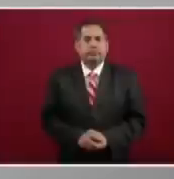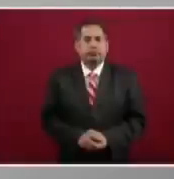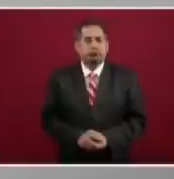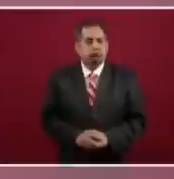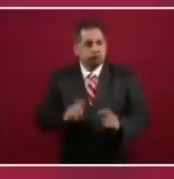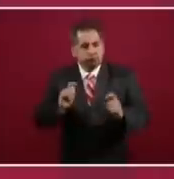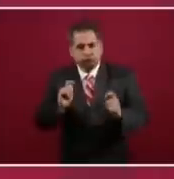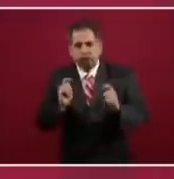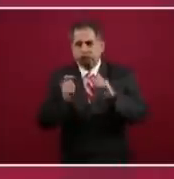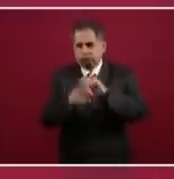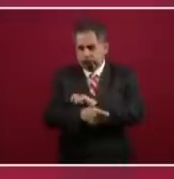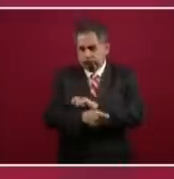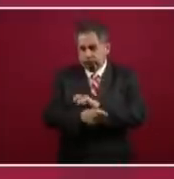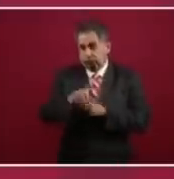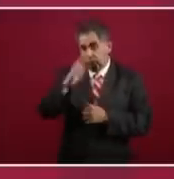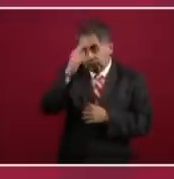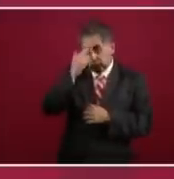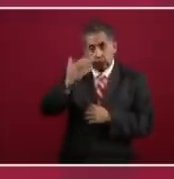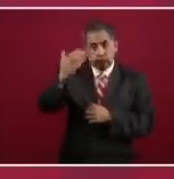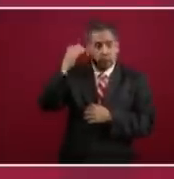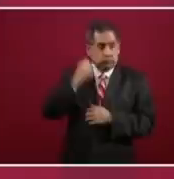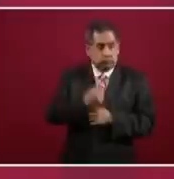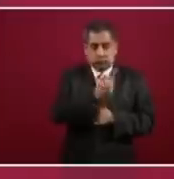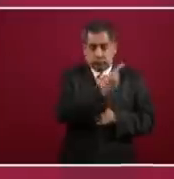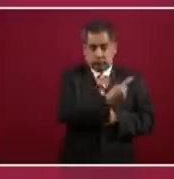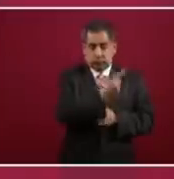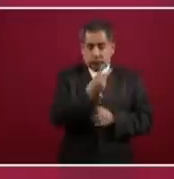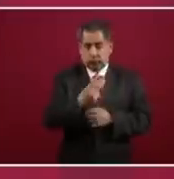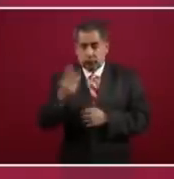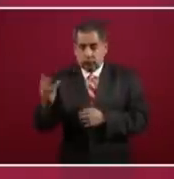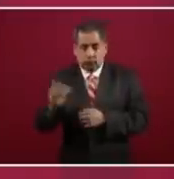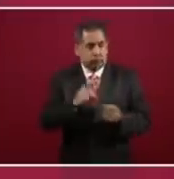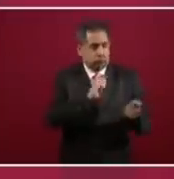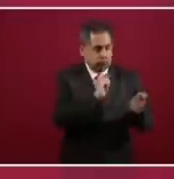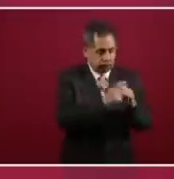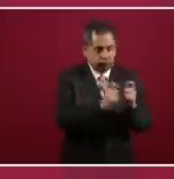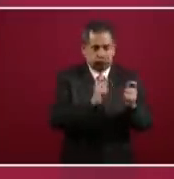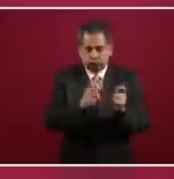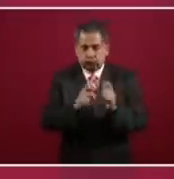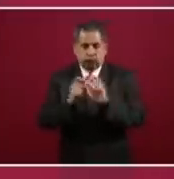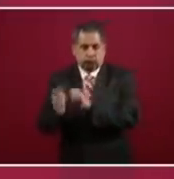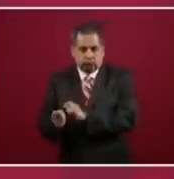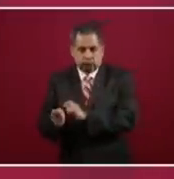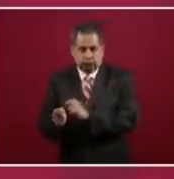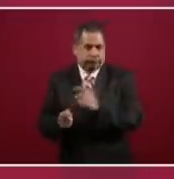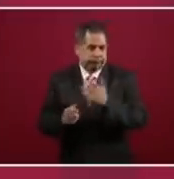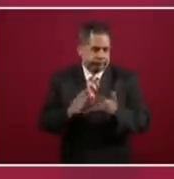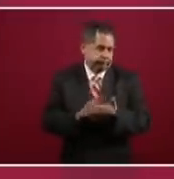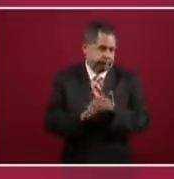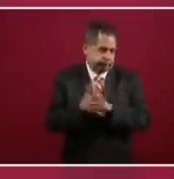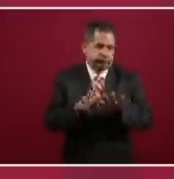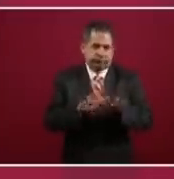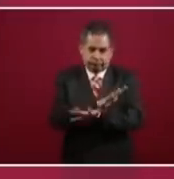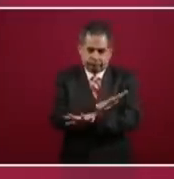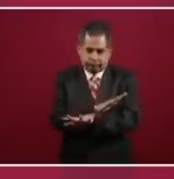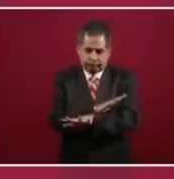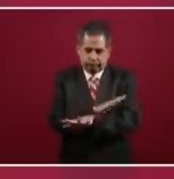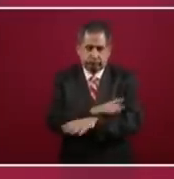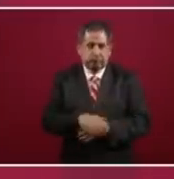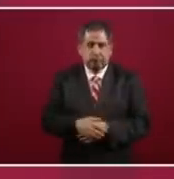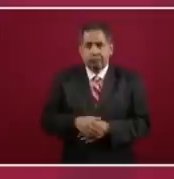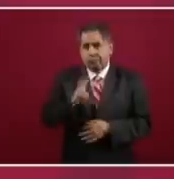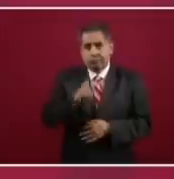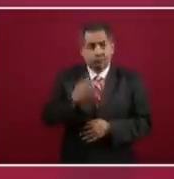no olvidemos lo que fueron las tres transformaciones anteriores desgraciadamente hubo